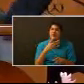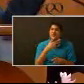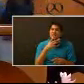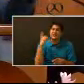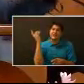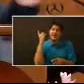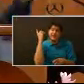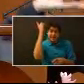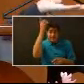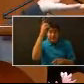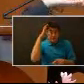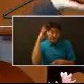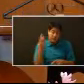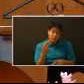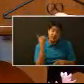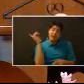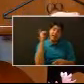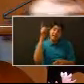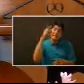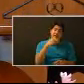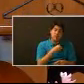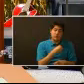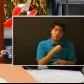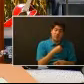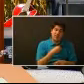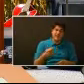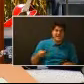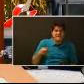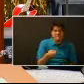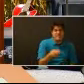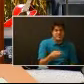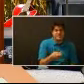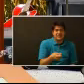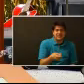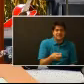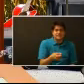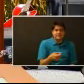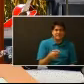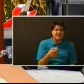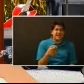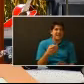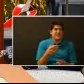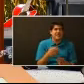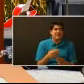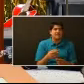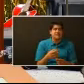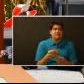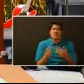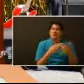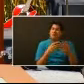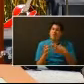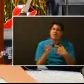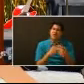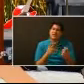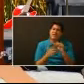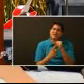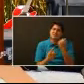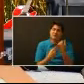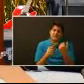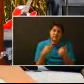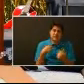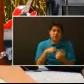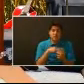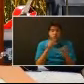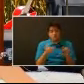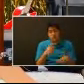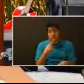se fue perseguido por problemas familiares. Mire, cualquier circunstancia que pueda hacer que nosotros vayamos y entremos